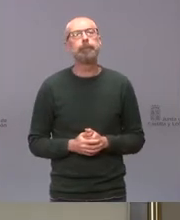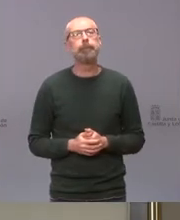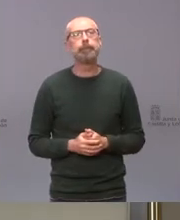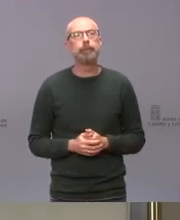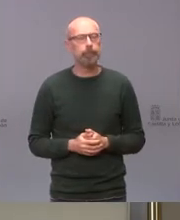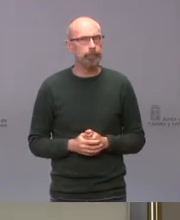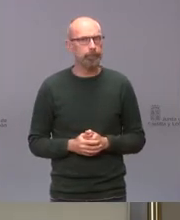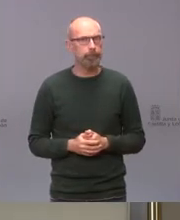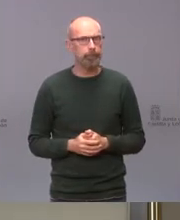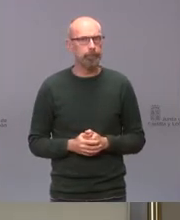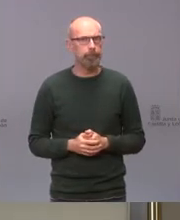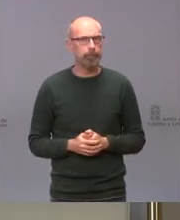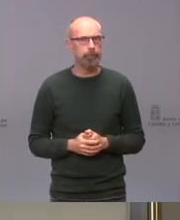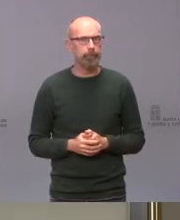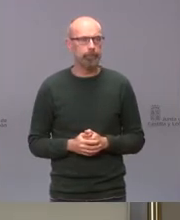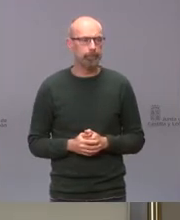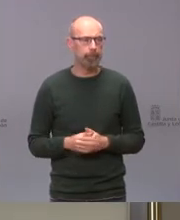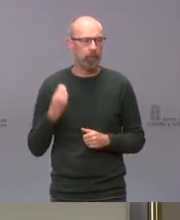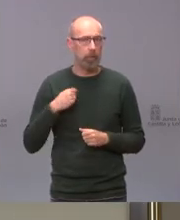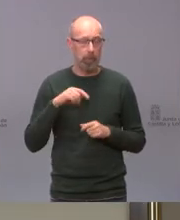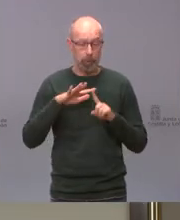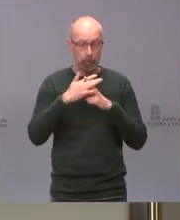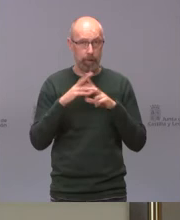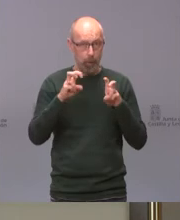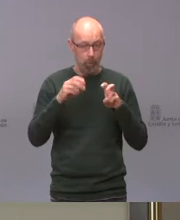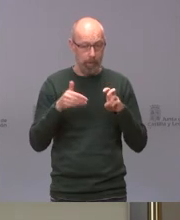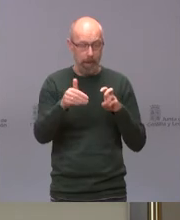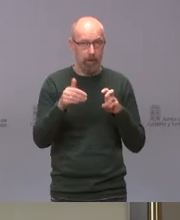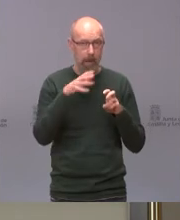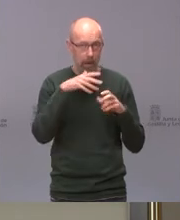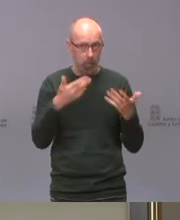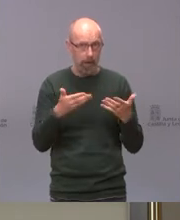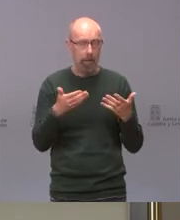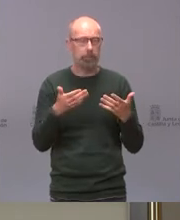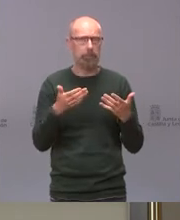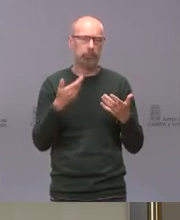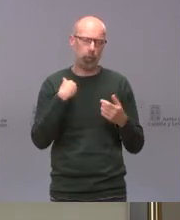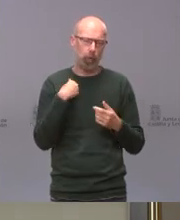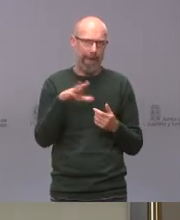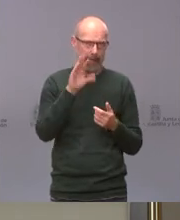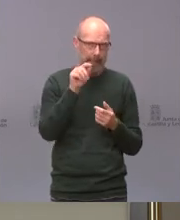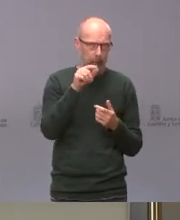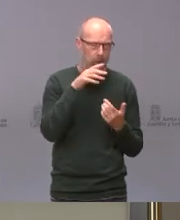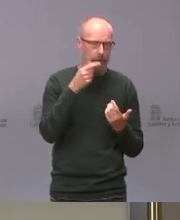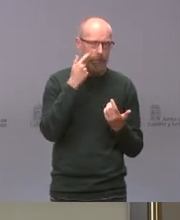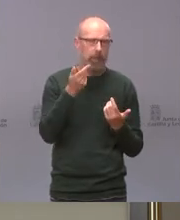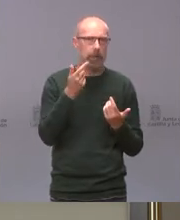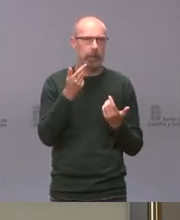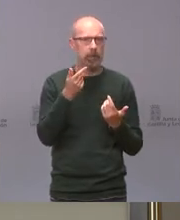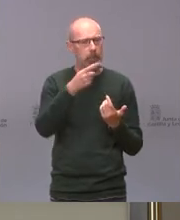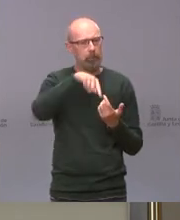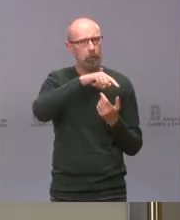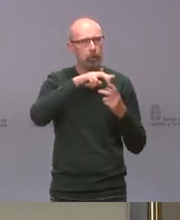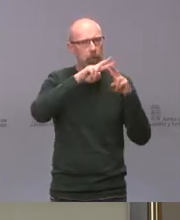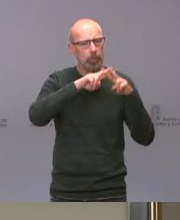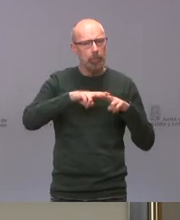En esta nueva mirada o este nuevo escenario que se abre, entiendo entonces que se va a valorar lo de los